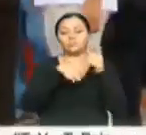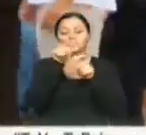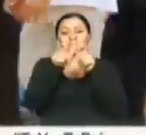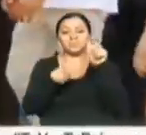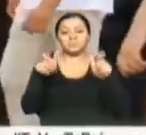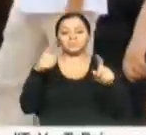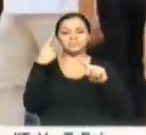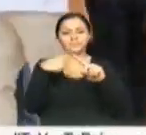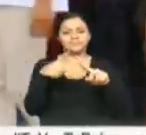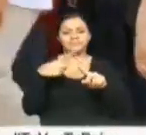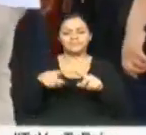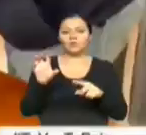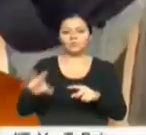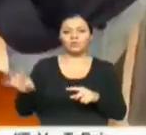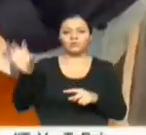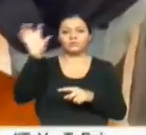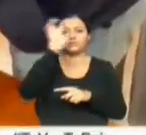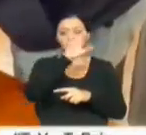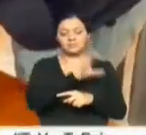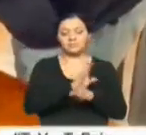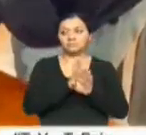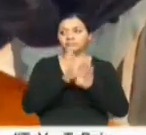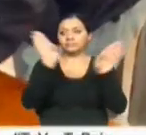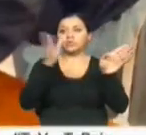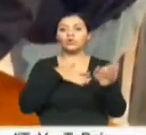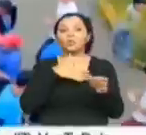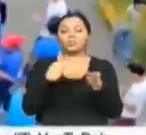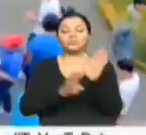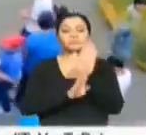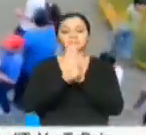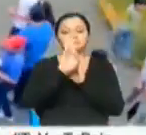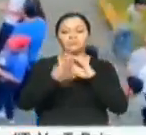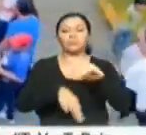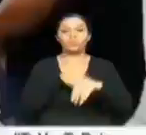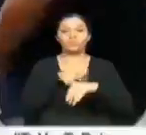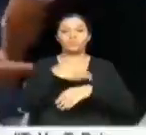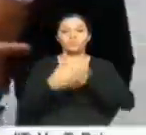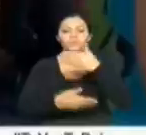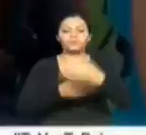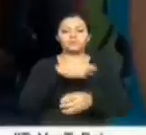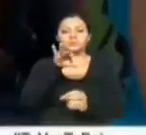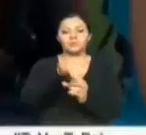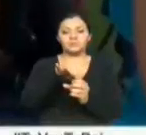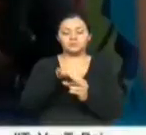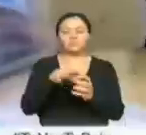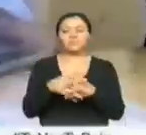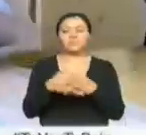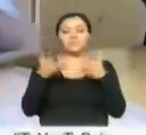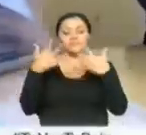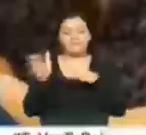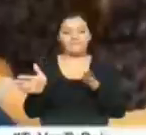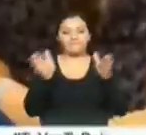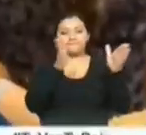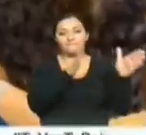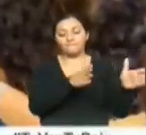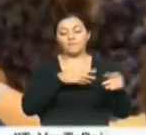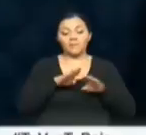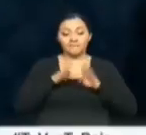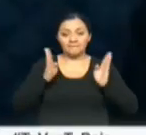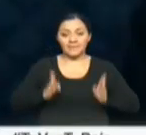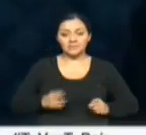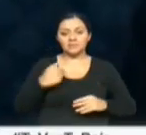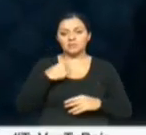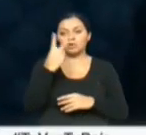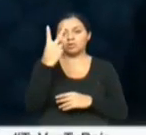las distintas provincias del país para constatar el desarrollo normal del proceso electoral. Además, en cada mesa existieron